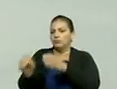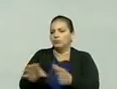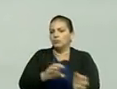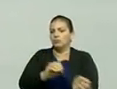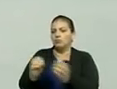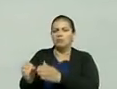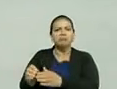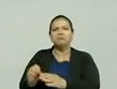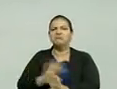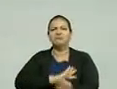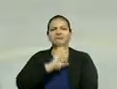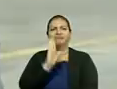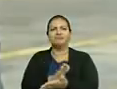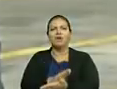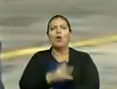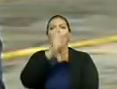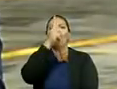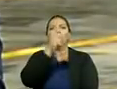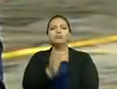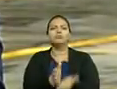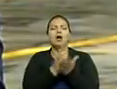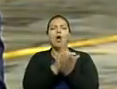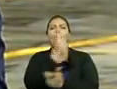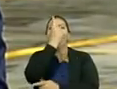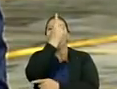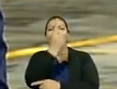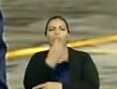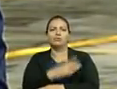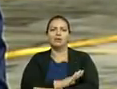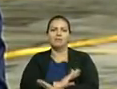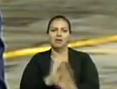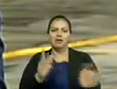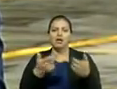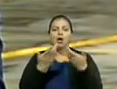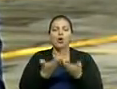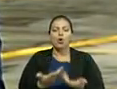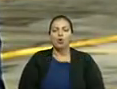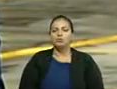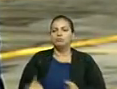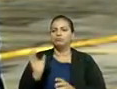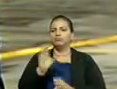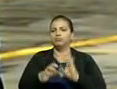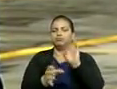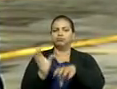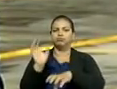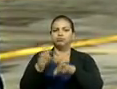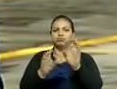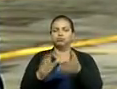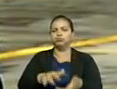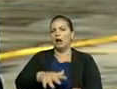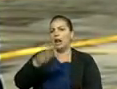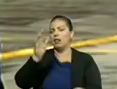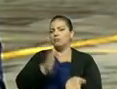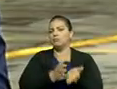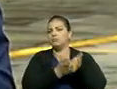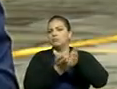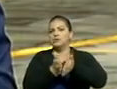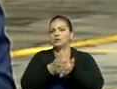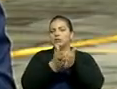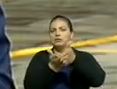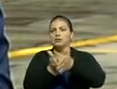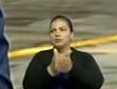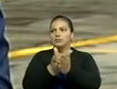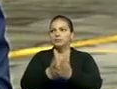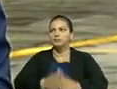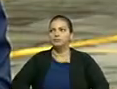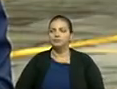canal de acceso al puerto de Guayaquil. Cumplimos con el desafío de eliminar la roca, los famosos goles. Y